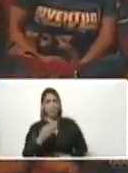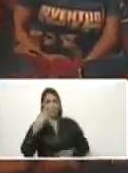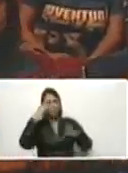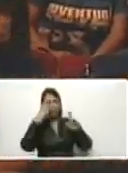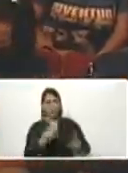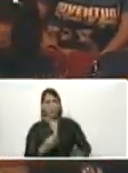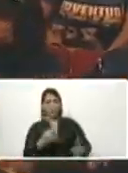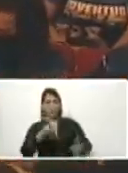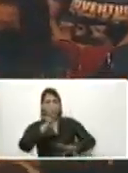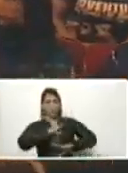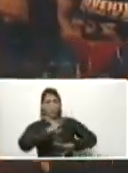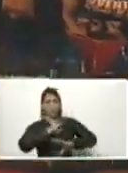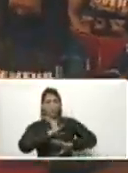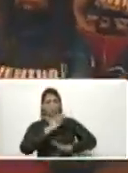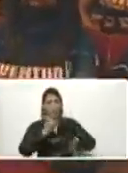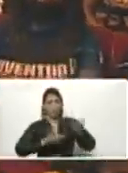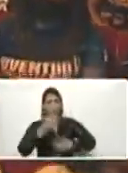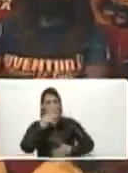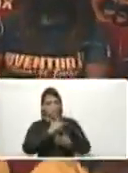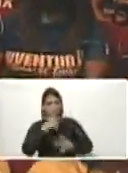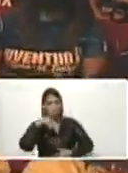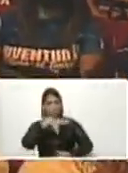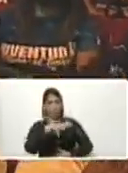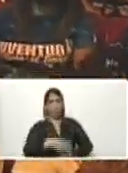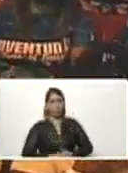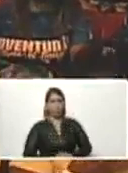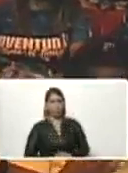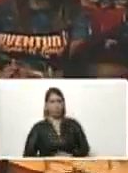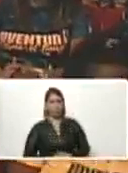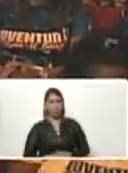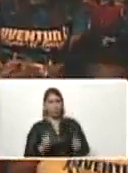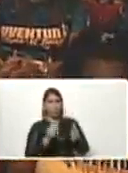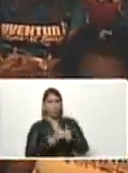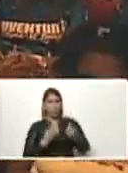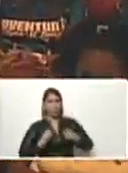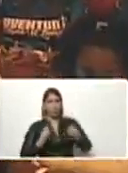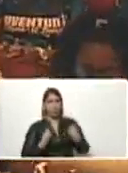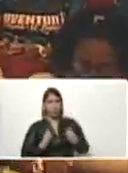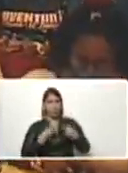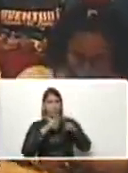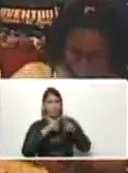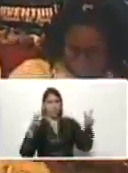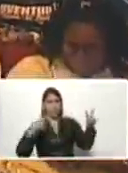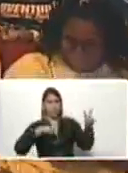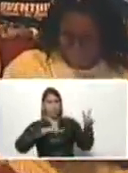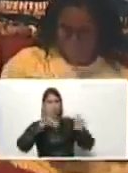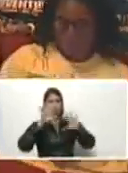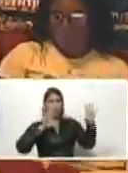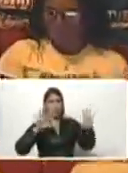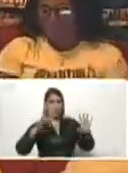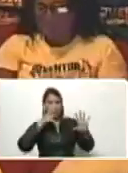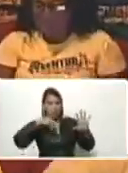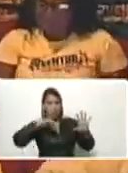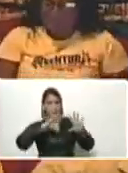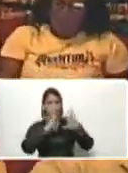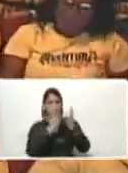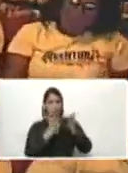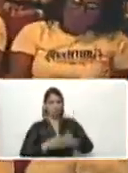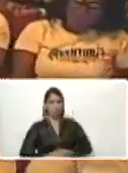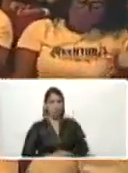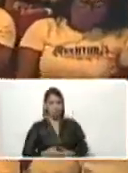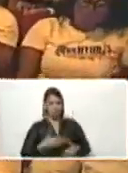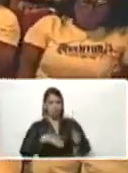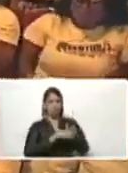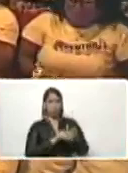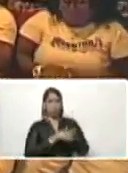la autodeterminación de los pueblos y la convivencia pacífica de nuestras naciones y pueblos del mundo,